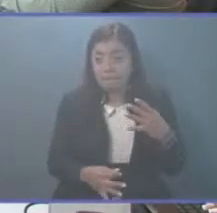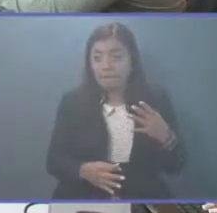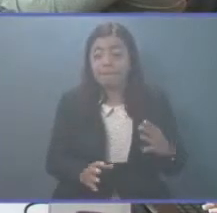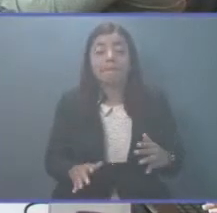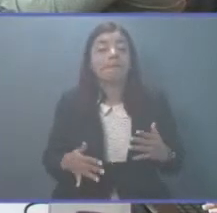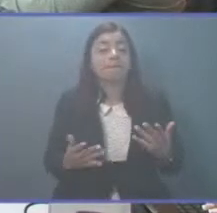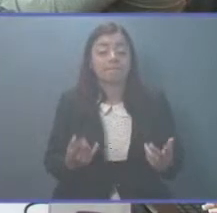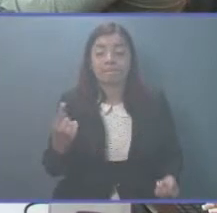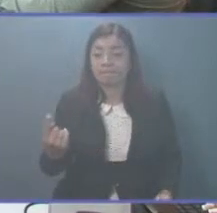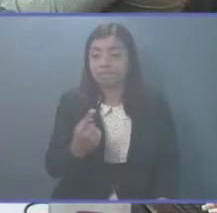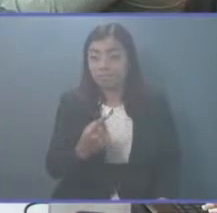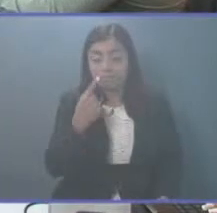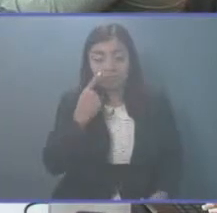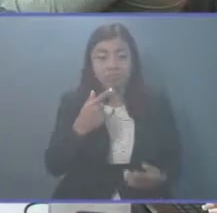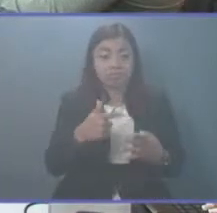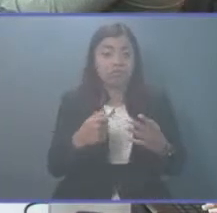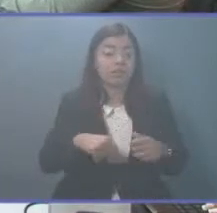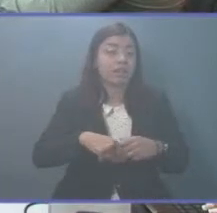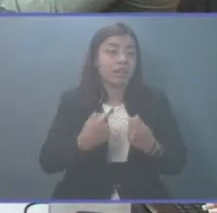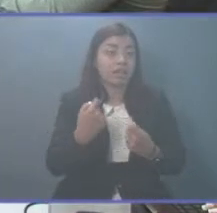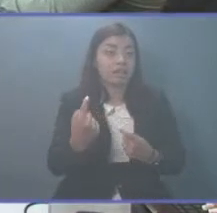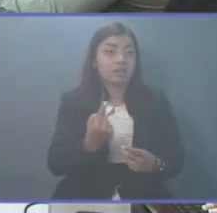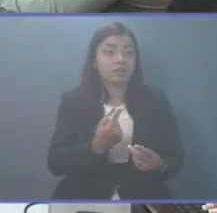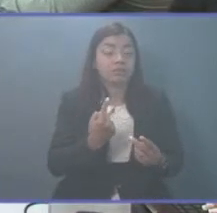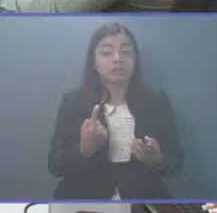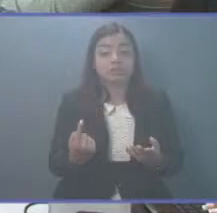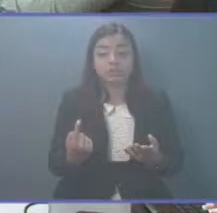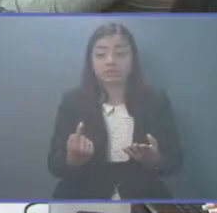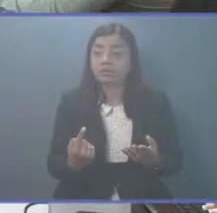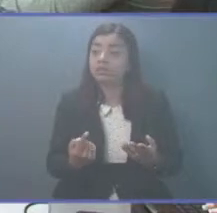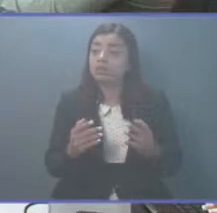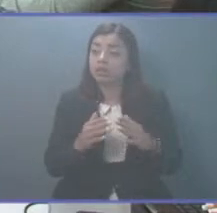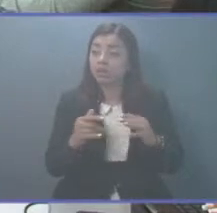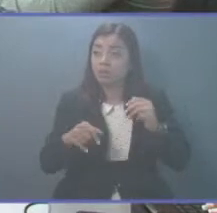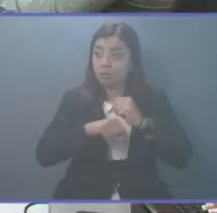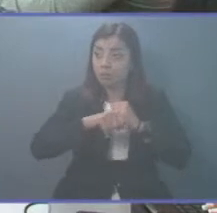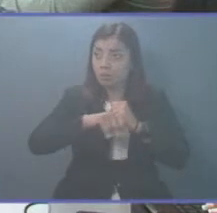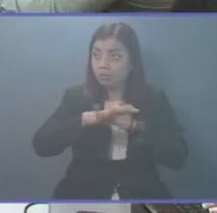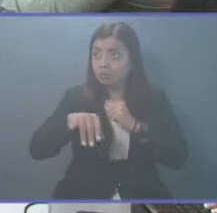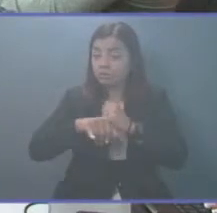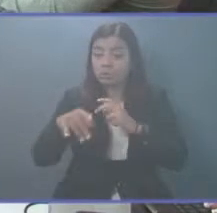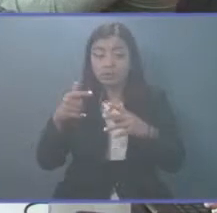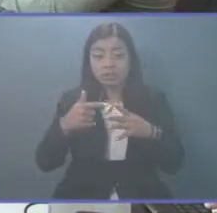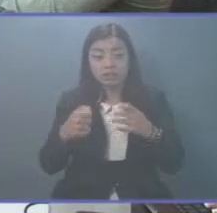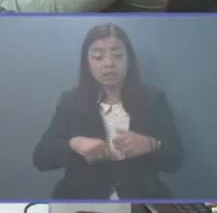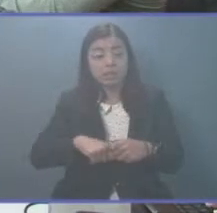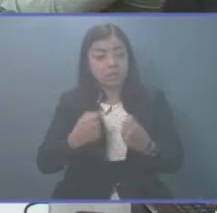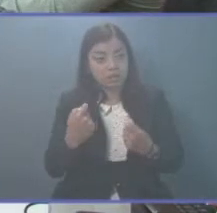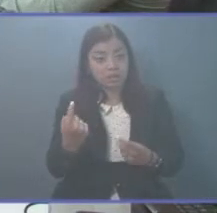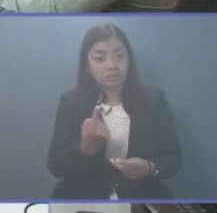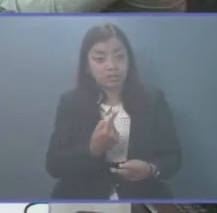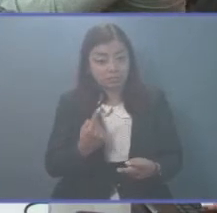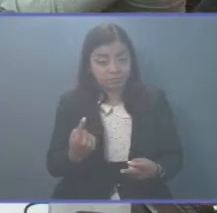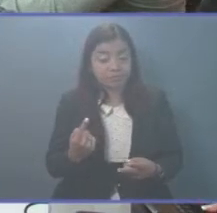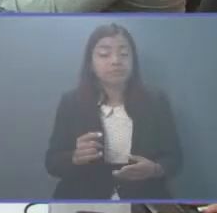de quienes hayan sido objeto del delito de tráfico ilegal de personas y promoción del delito de tráfico ilegal de